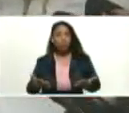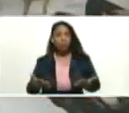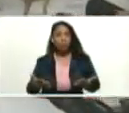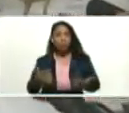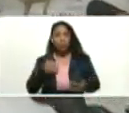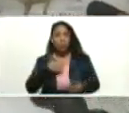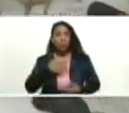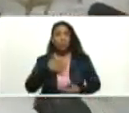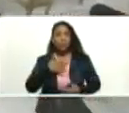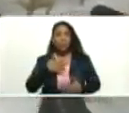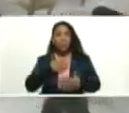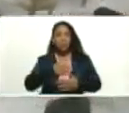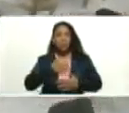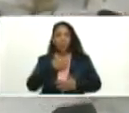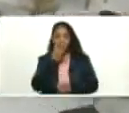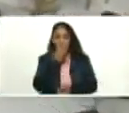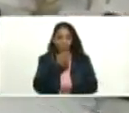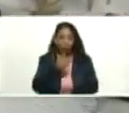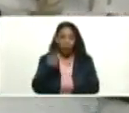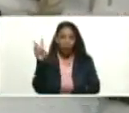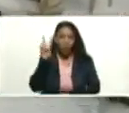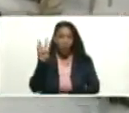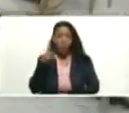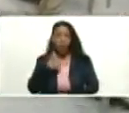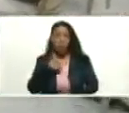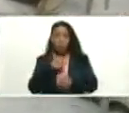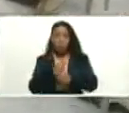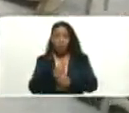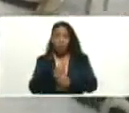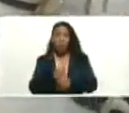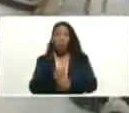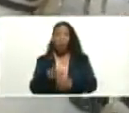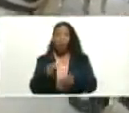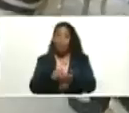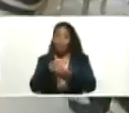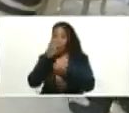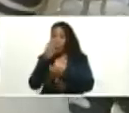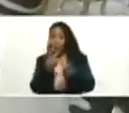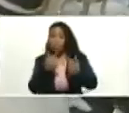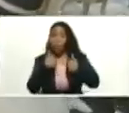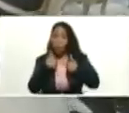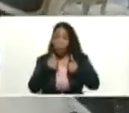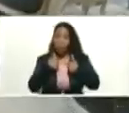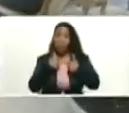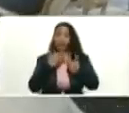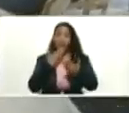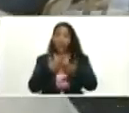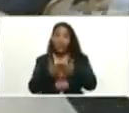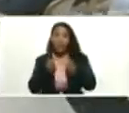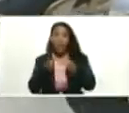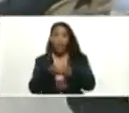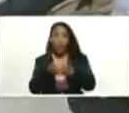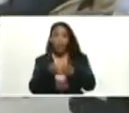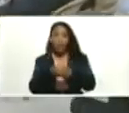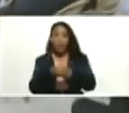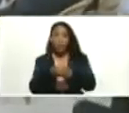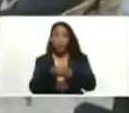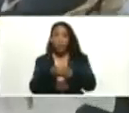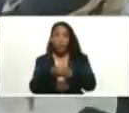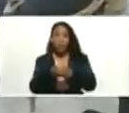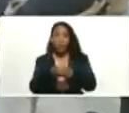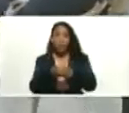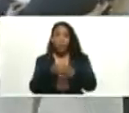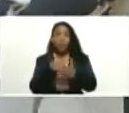complace seguir viniendo a Venezuela. Espero que me sigan invitando a venir y quisiera agradecer a nuestros equipos y